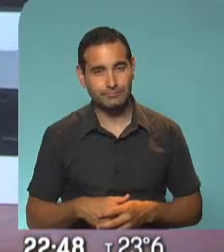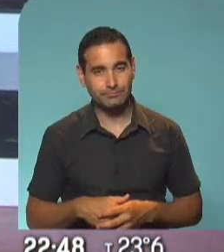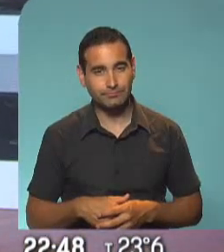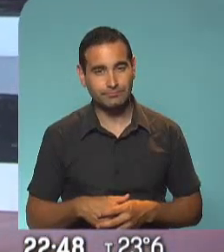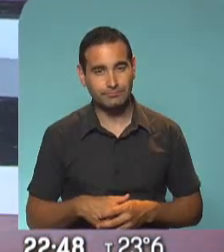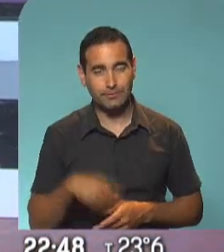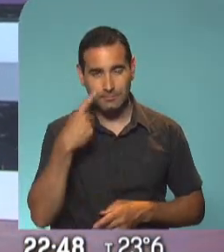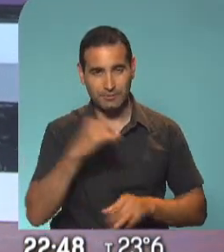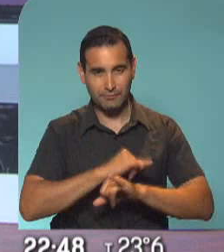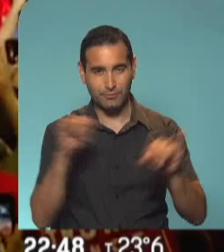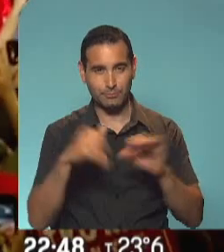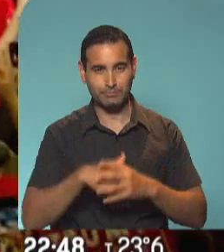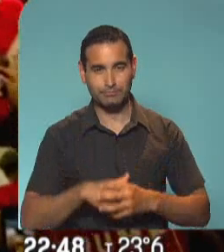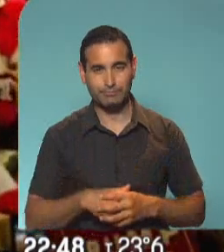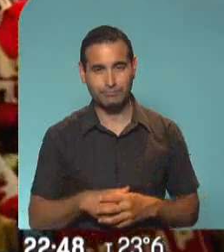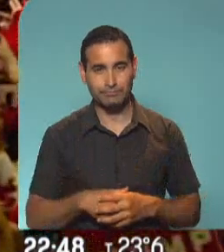Vemos el informe ahora.